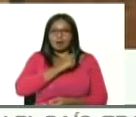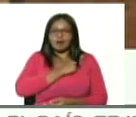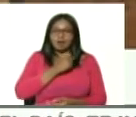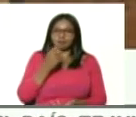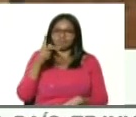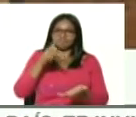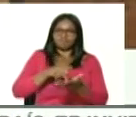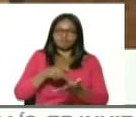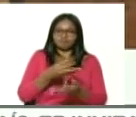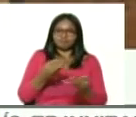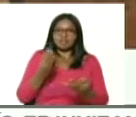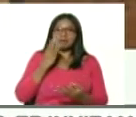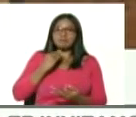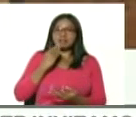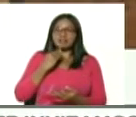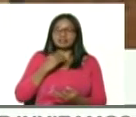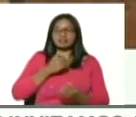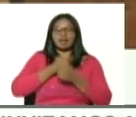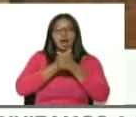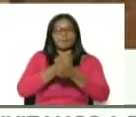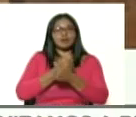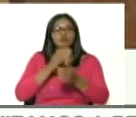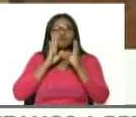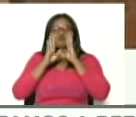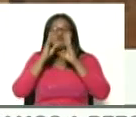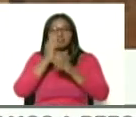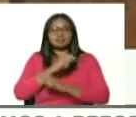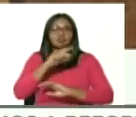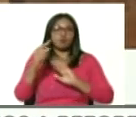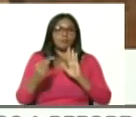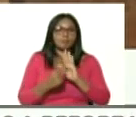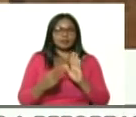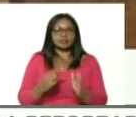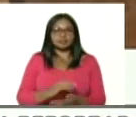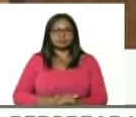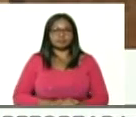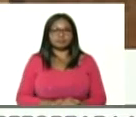experiencia y que aman y tienen fe y confianza absoluta en el poder comunal.